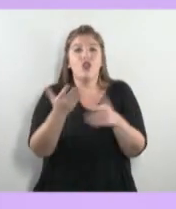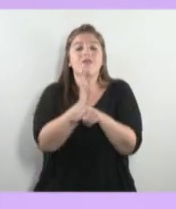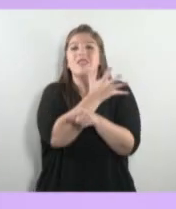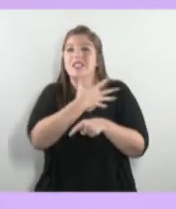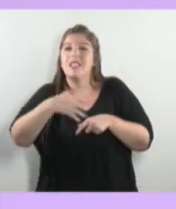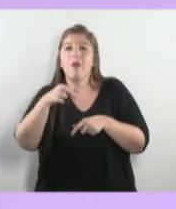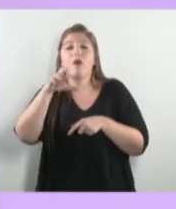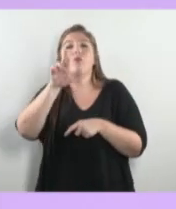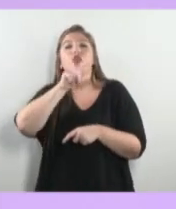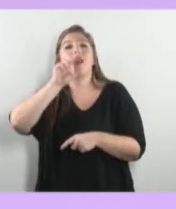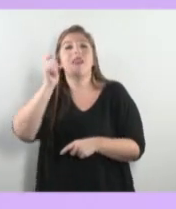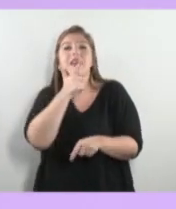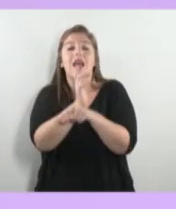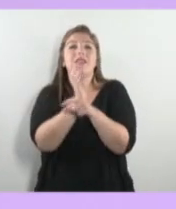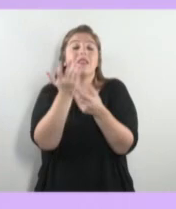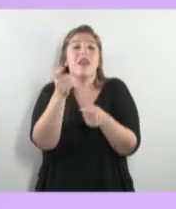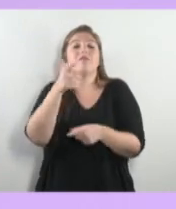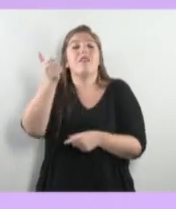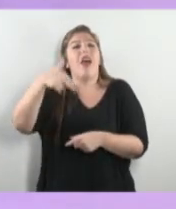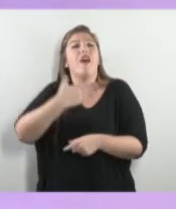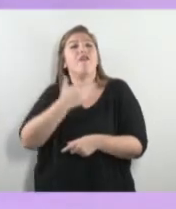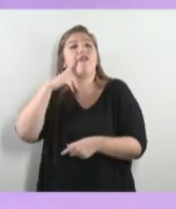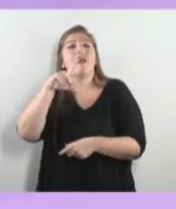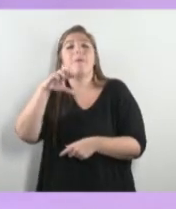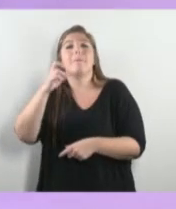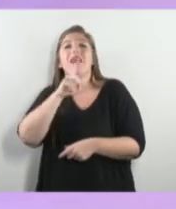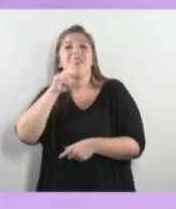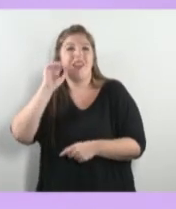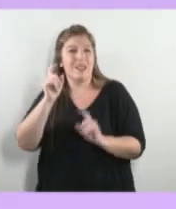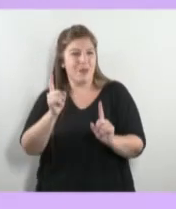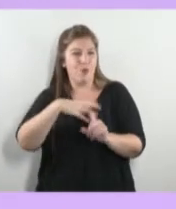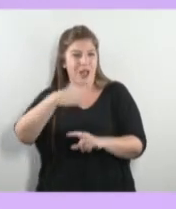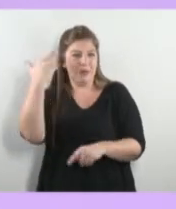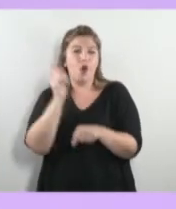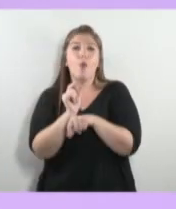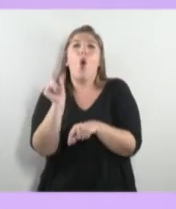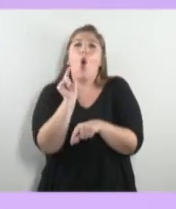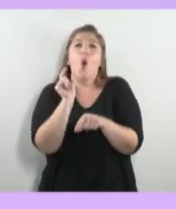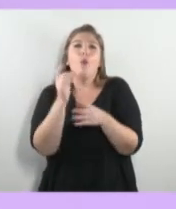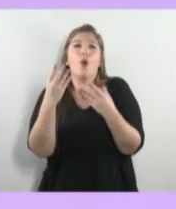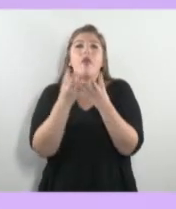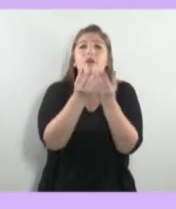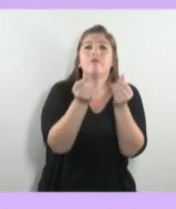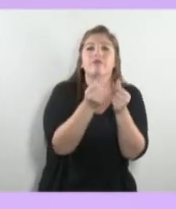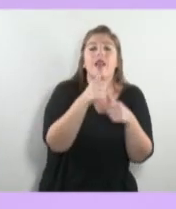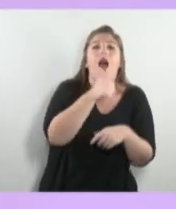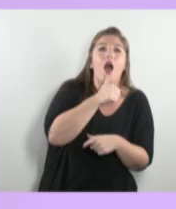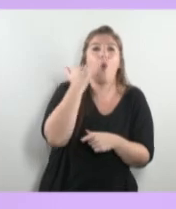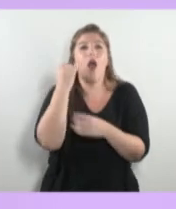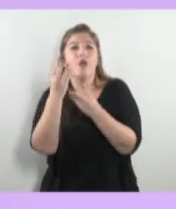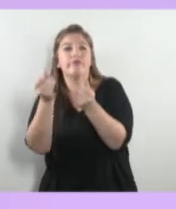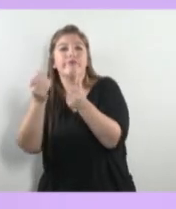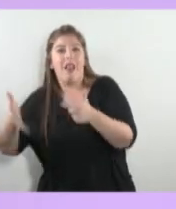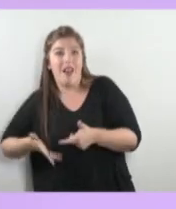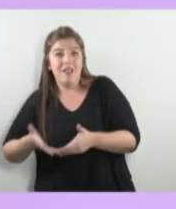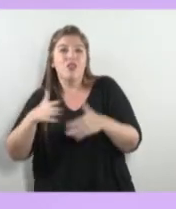esta característica de ser anfipáticas, que ya también lo habíamos hablado, un poco amigas del agua, un poco amigas de las grasas, y de esa manera poder trasladar al